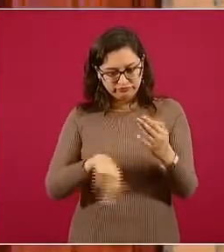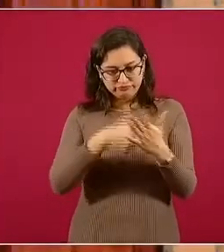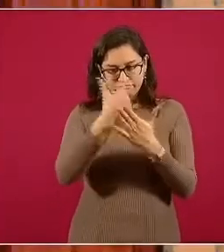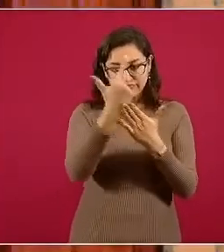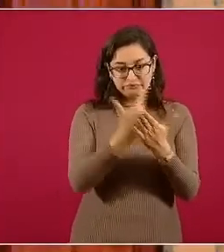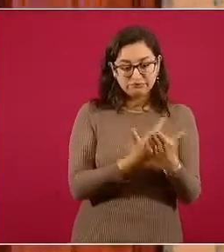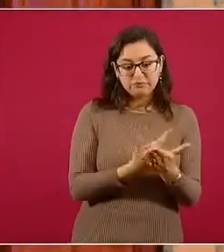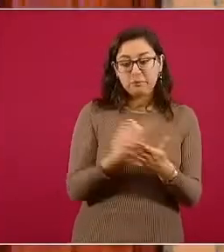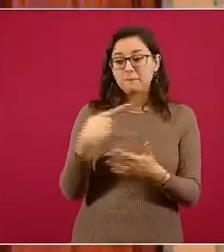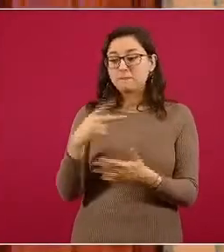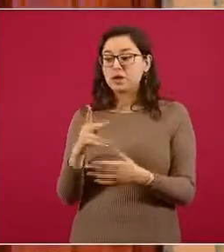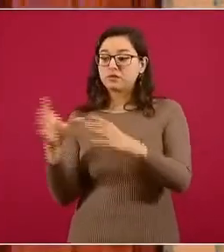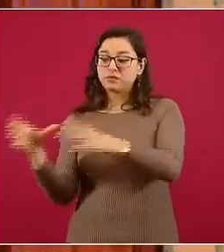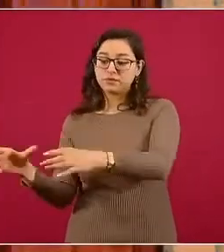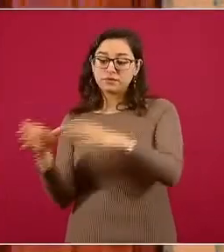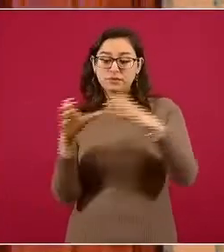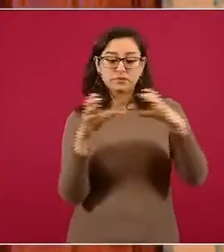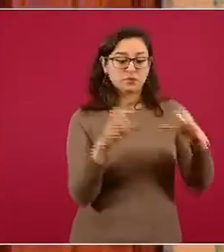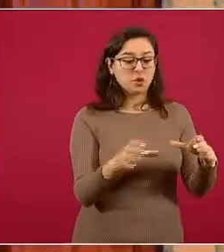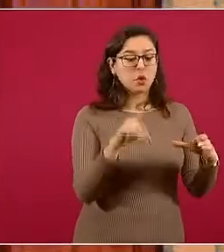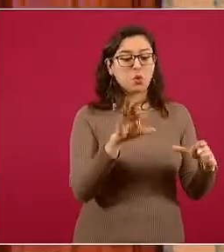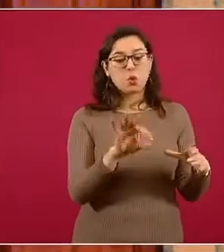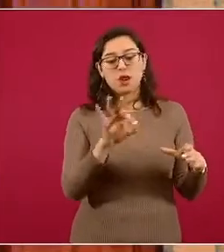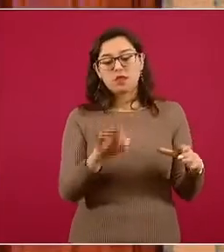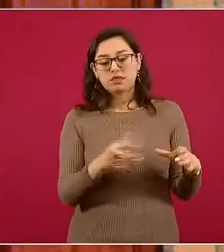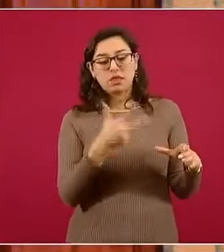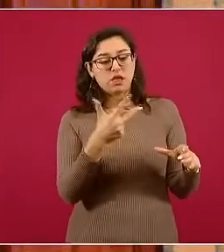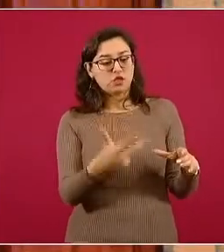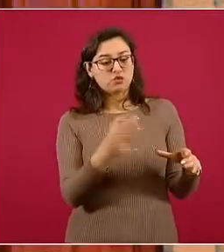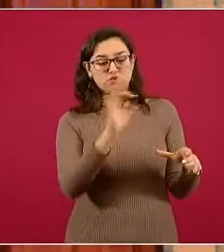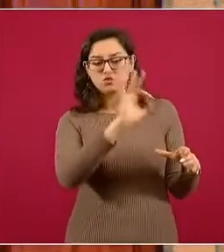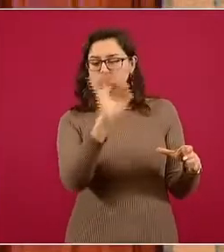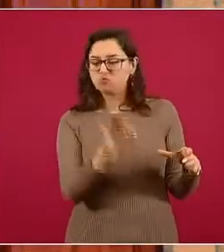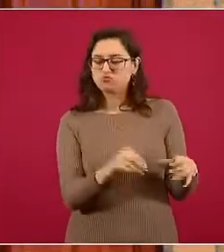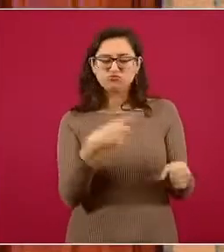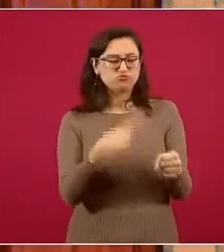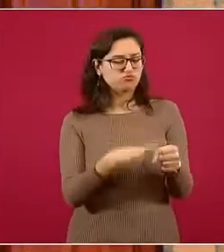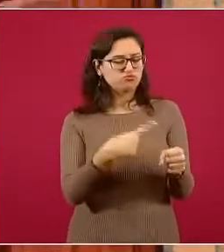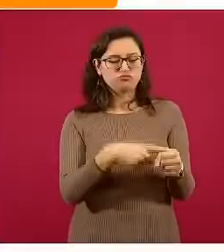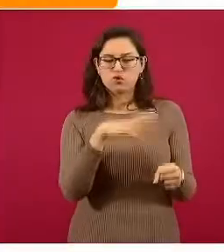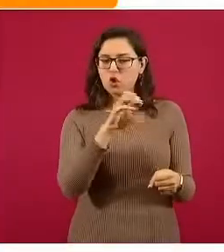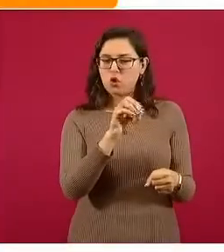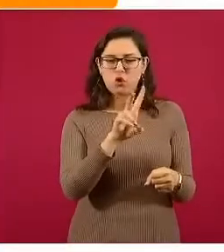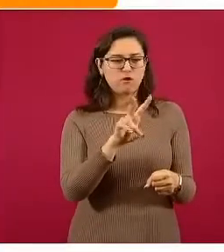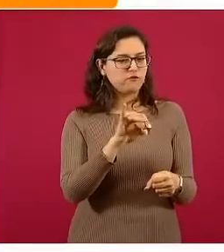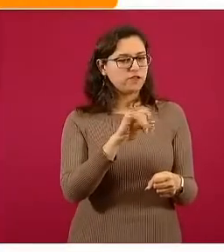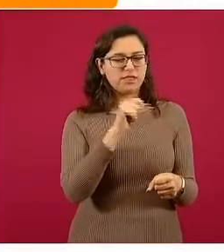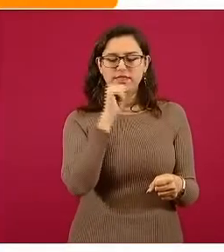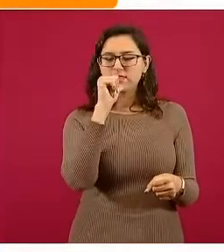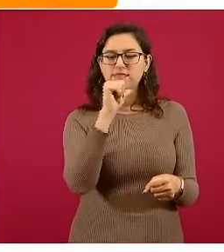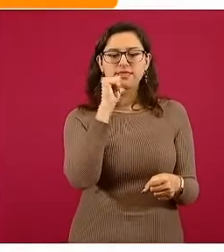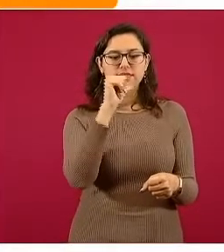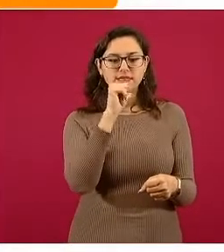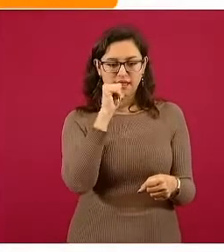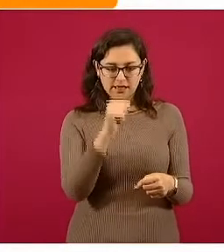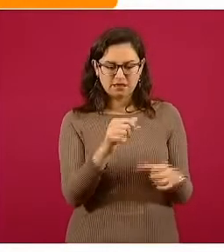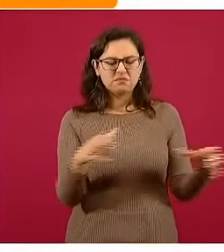notificadas, un 48% ya dio negativo a la prueba de COVID-19 y representan precisamente